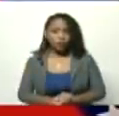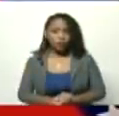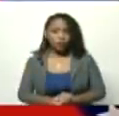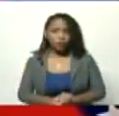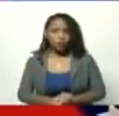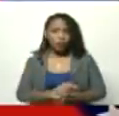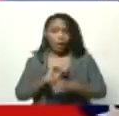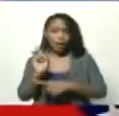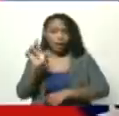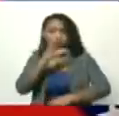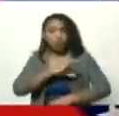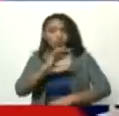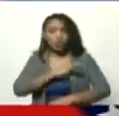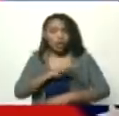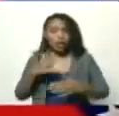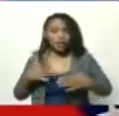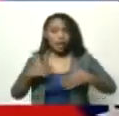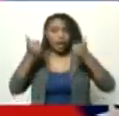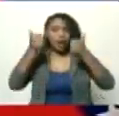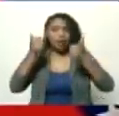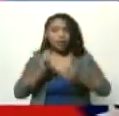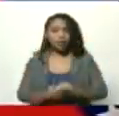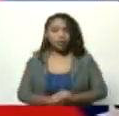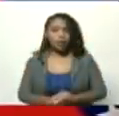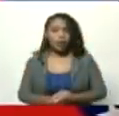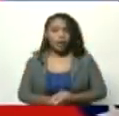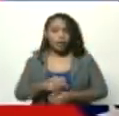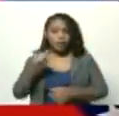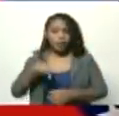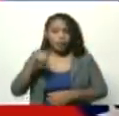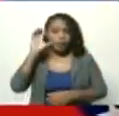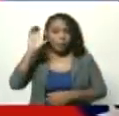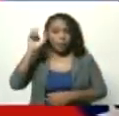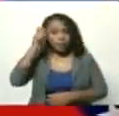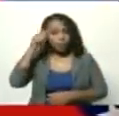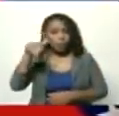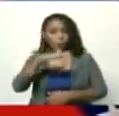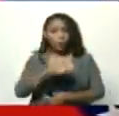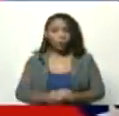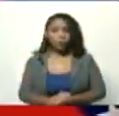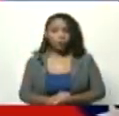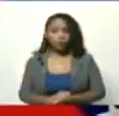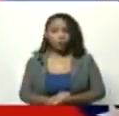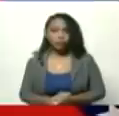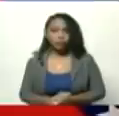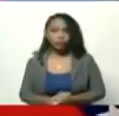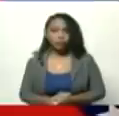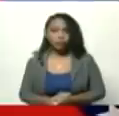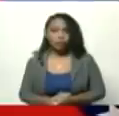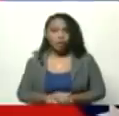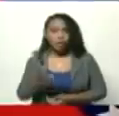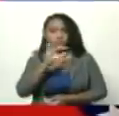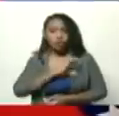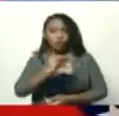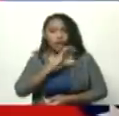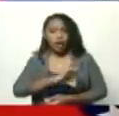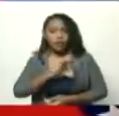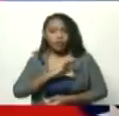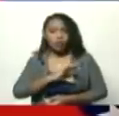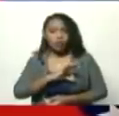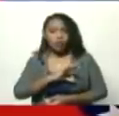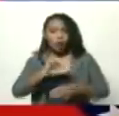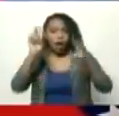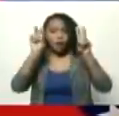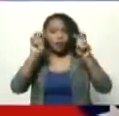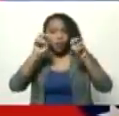Es el socialismo la salvación del país, del pueblo. El socialismo con el